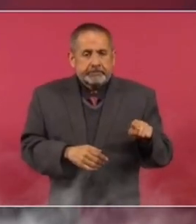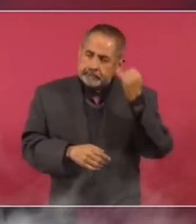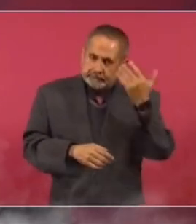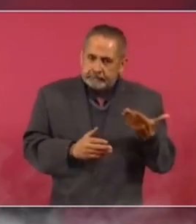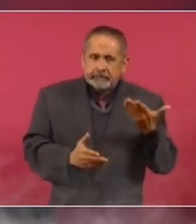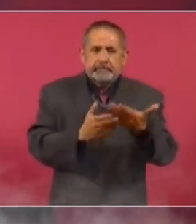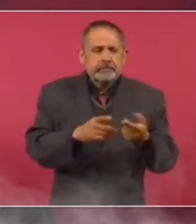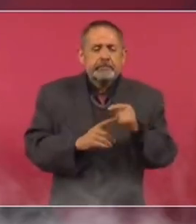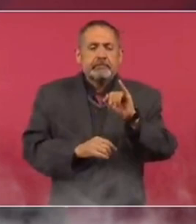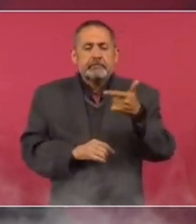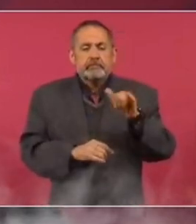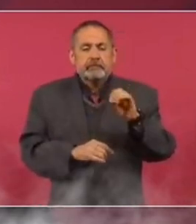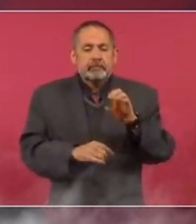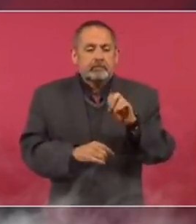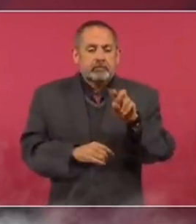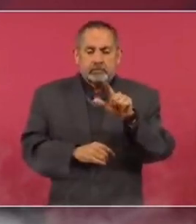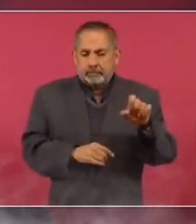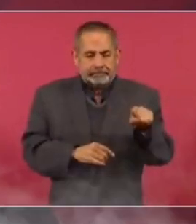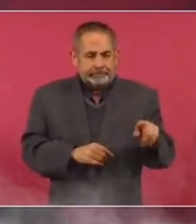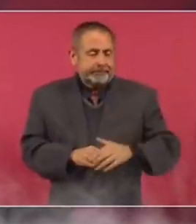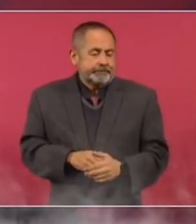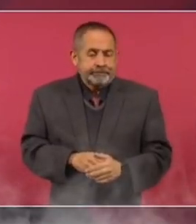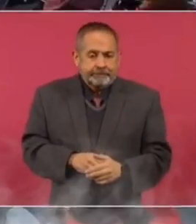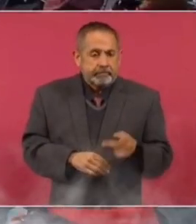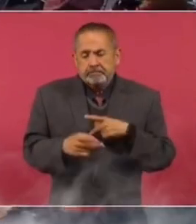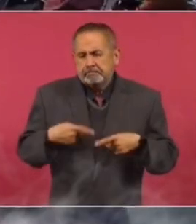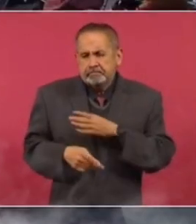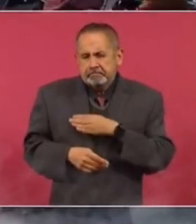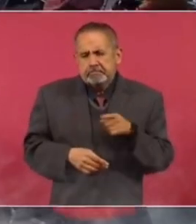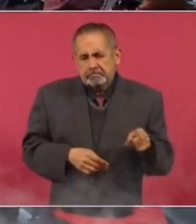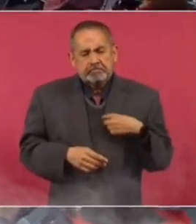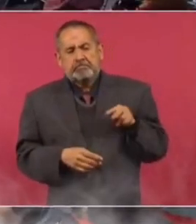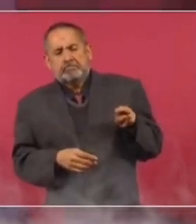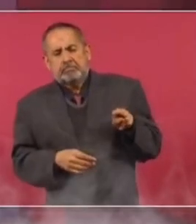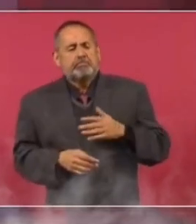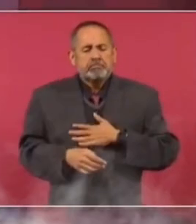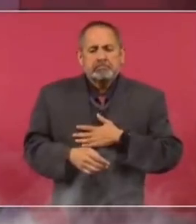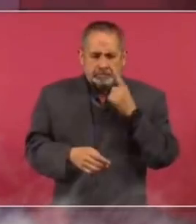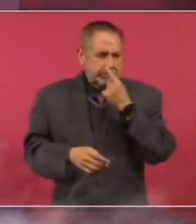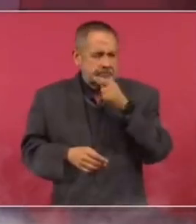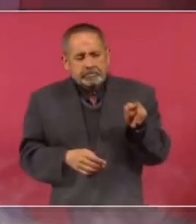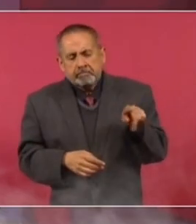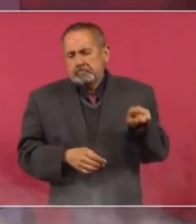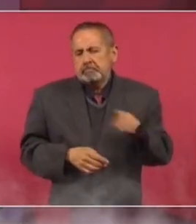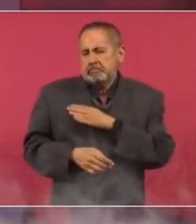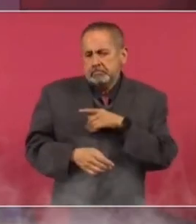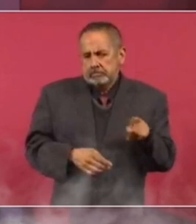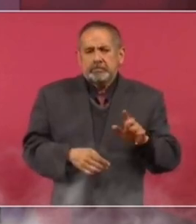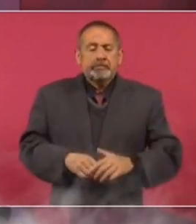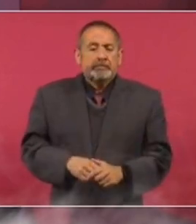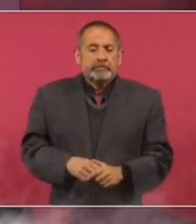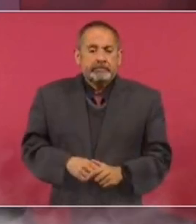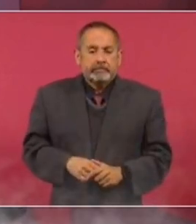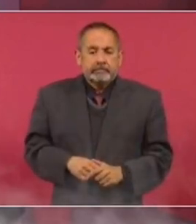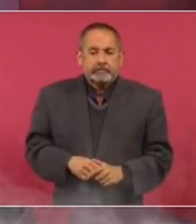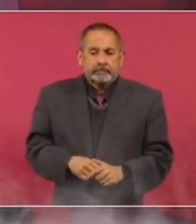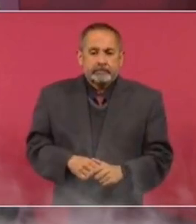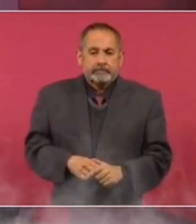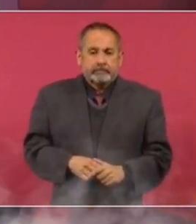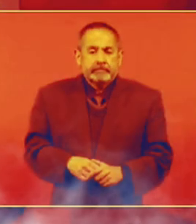propone Ignacio Ovalle, una gente buena desde mi particular punto de vista,